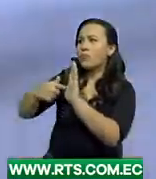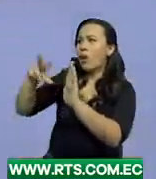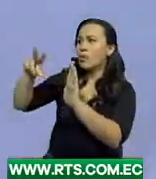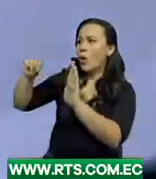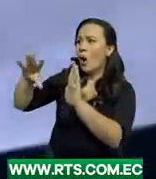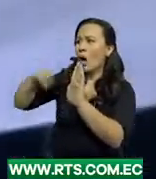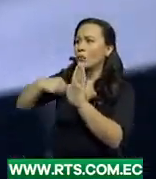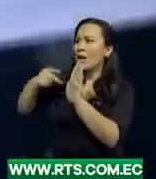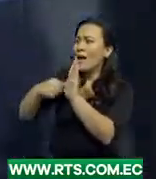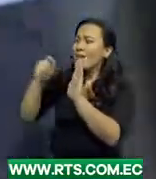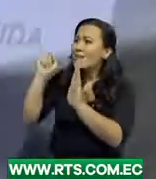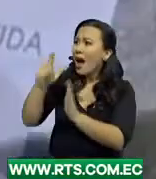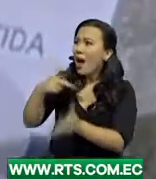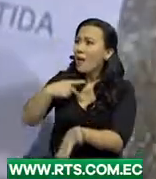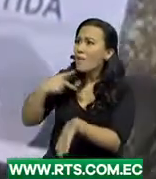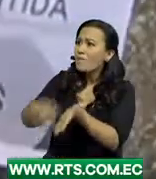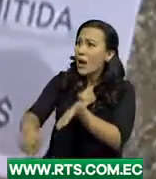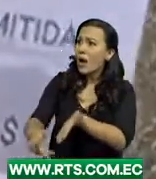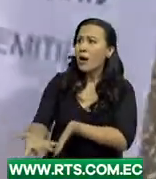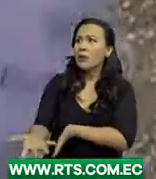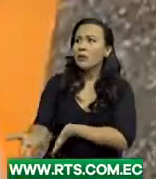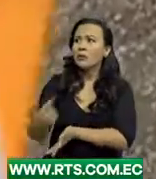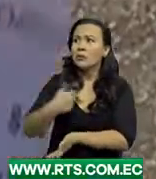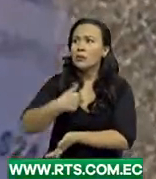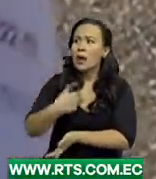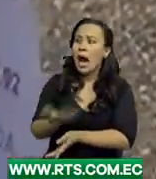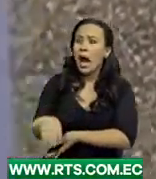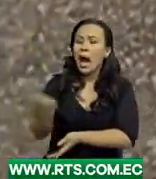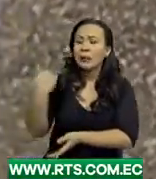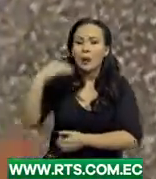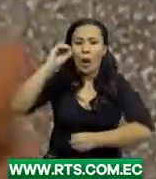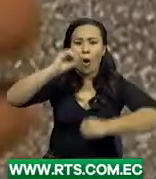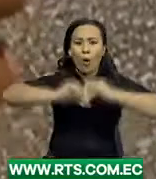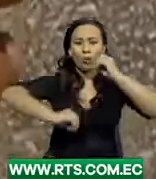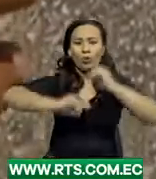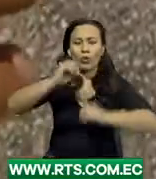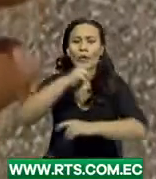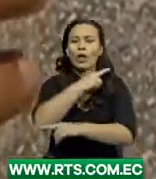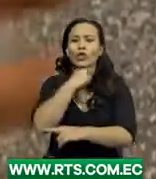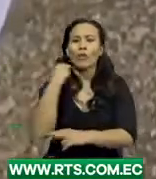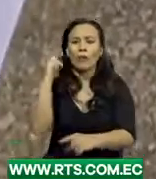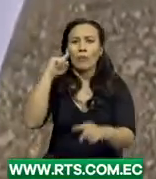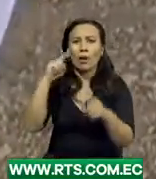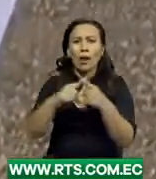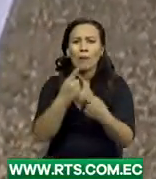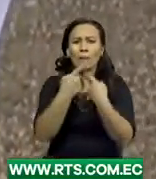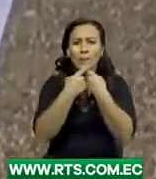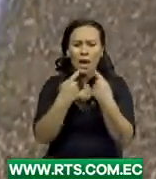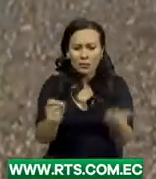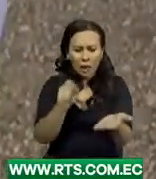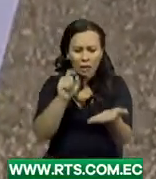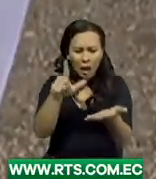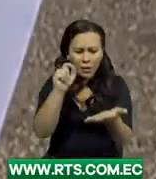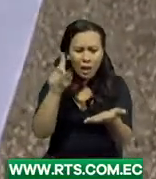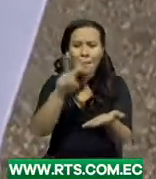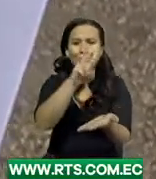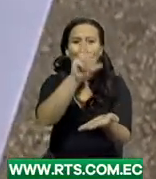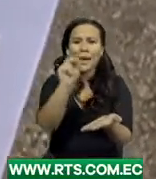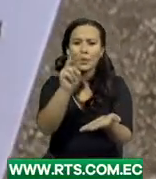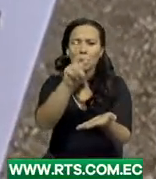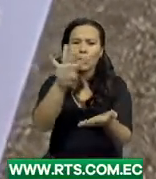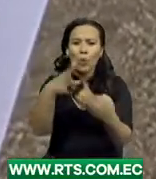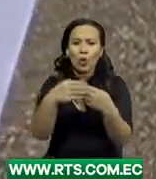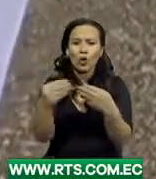energía eléctrica. El promedio que he venido pagando de octubre de 2018 a marzo del 2019, el promedio de 20 a 24